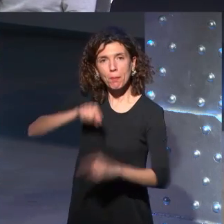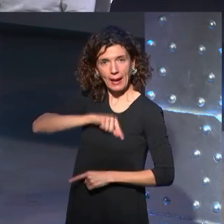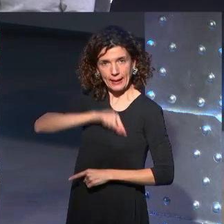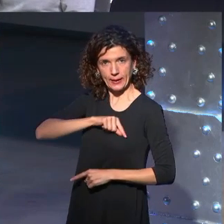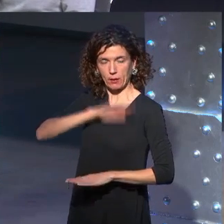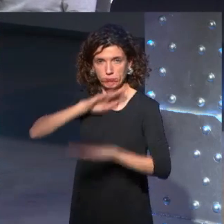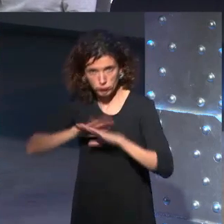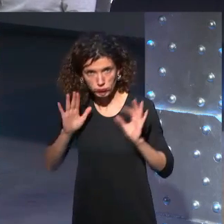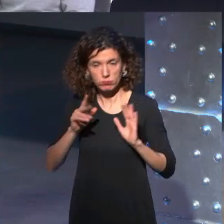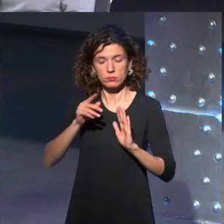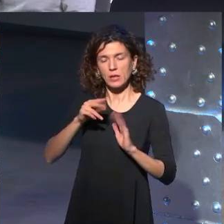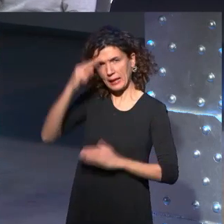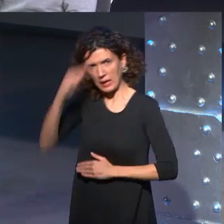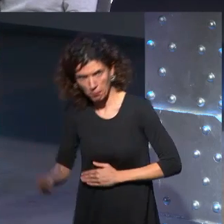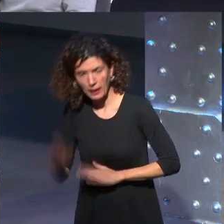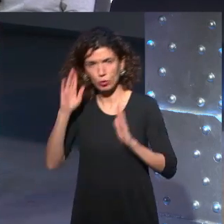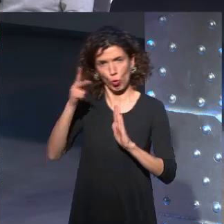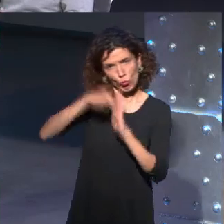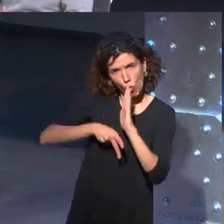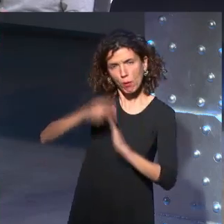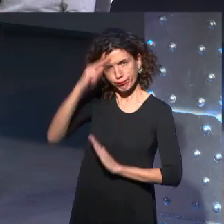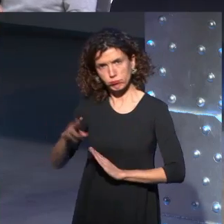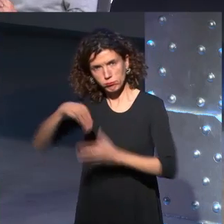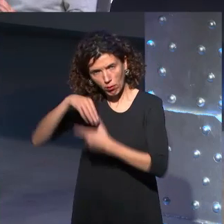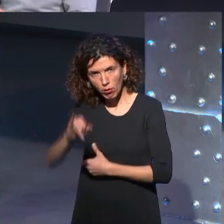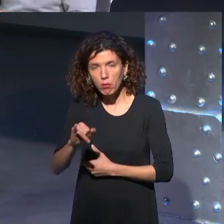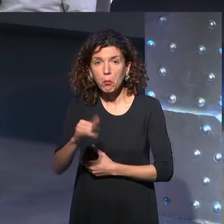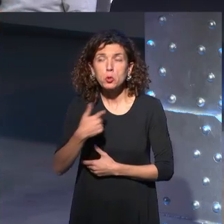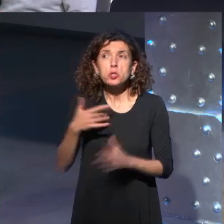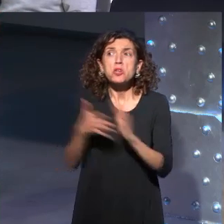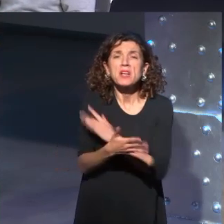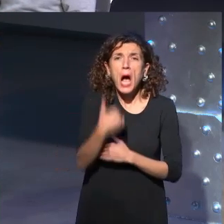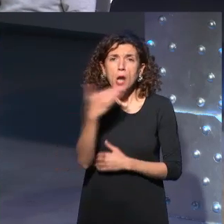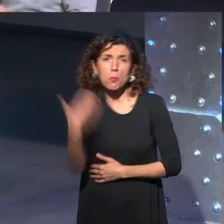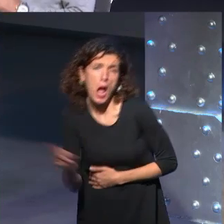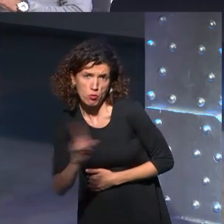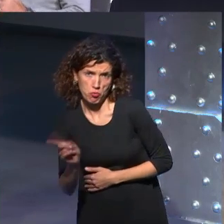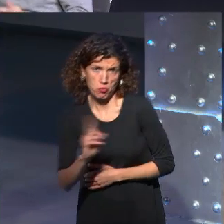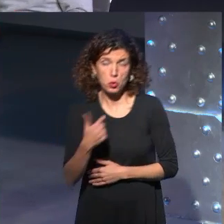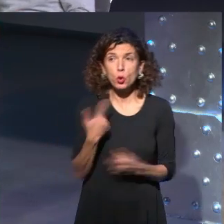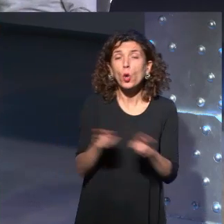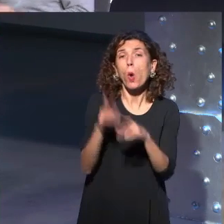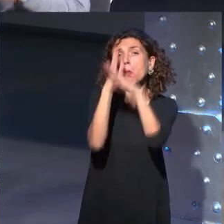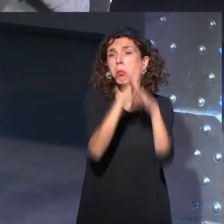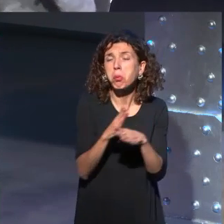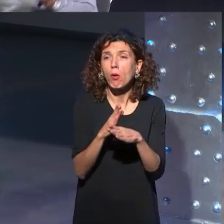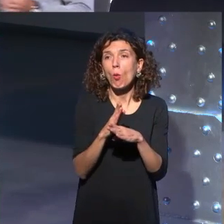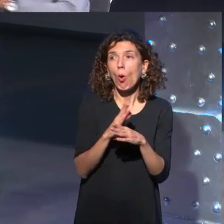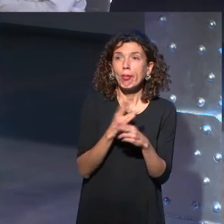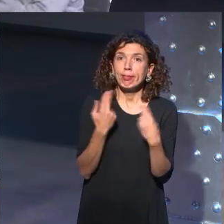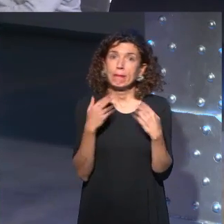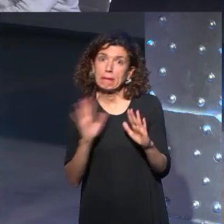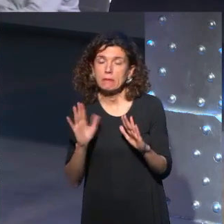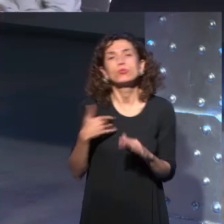éticas determinadas de respeto, de tal, yo no le veo ninguna pega y trato de no esconderme. Tampoco lo voy proclamando,